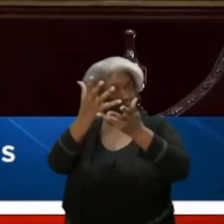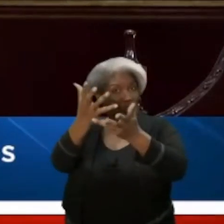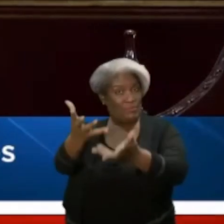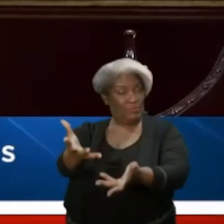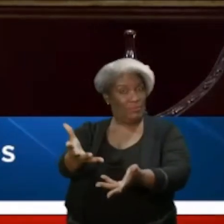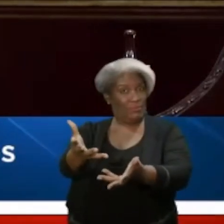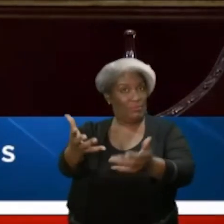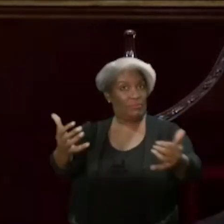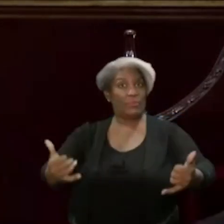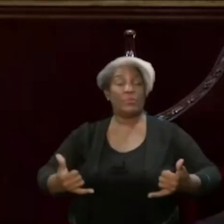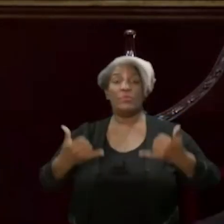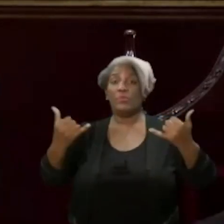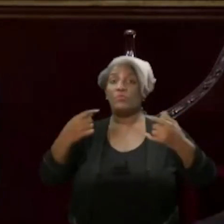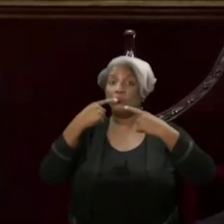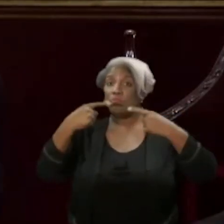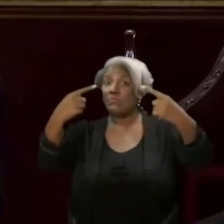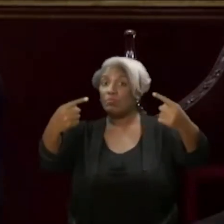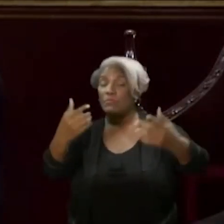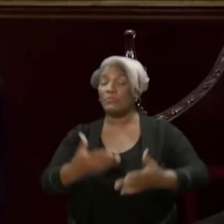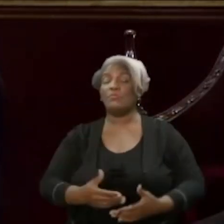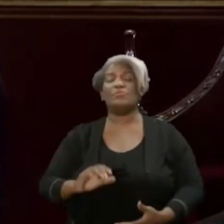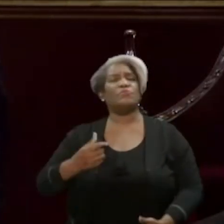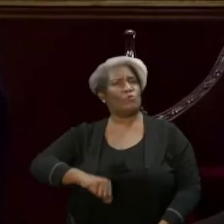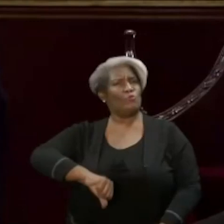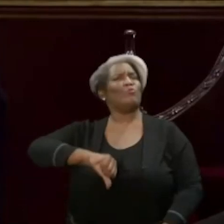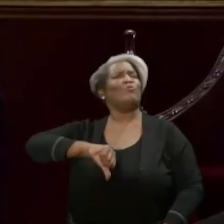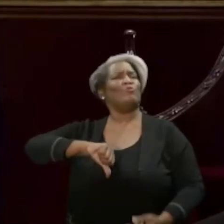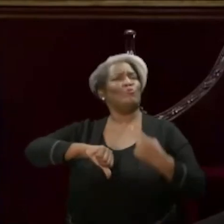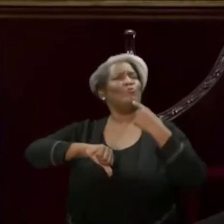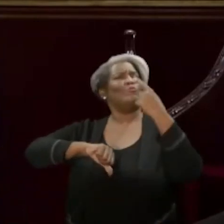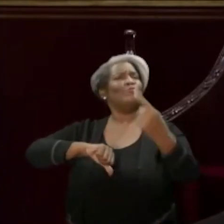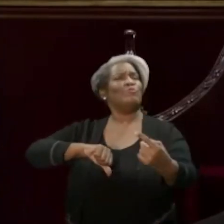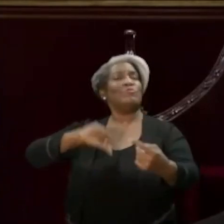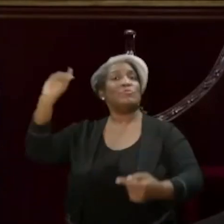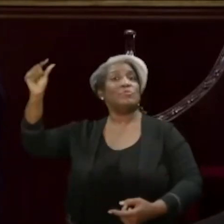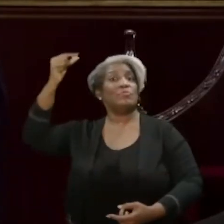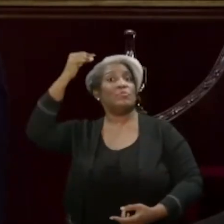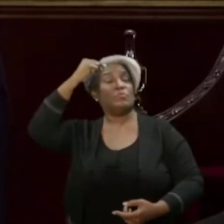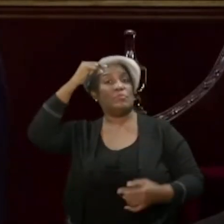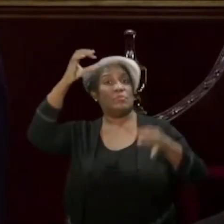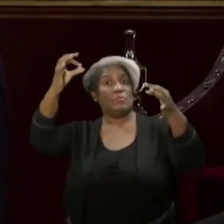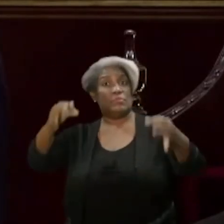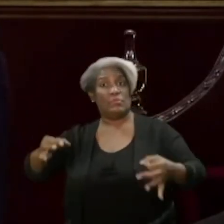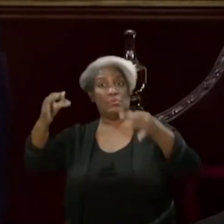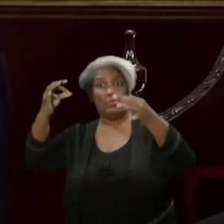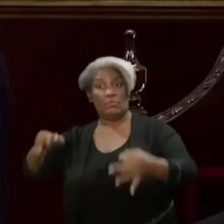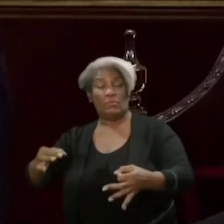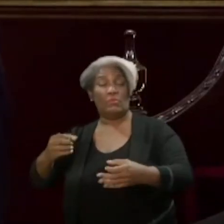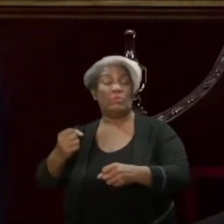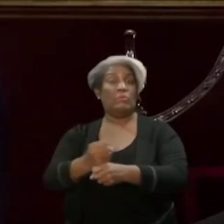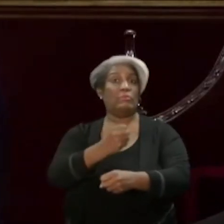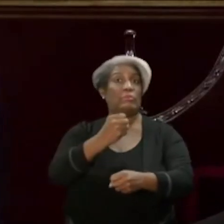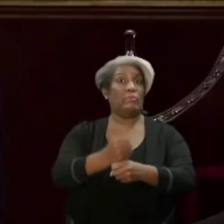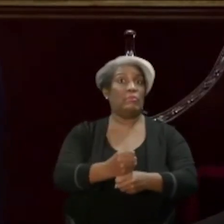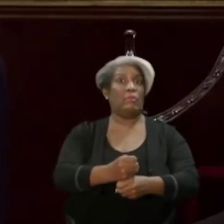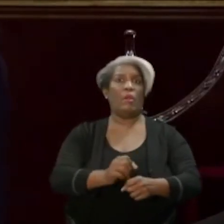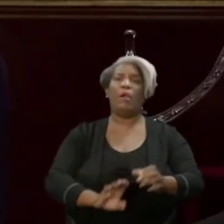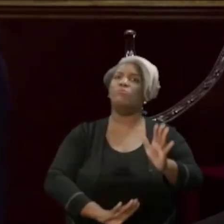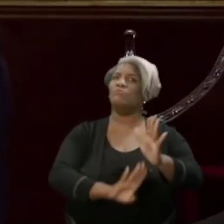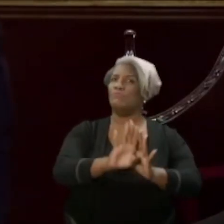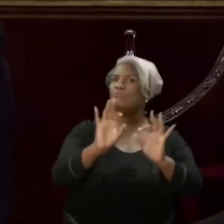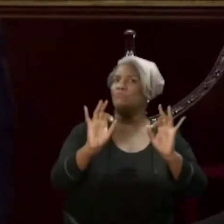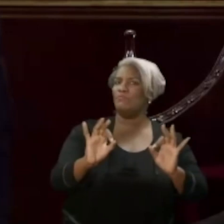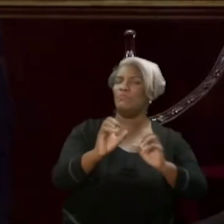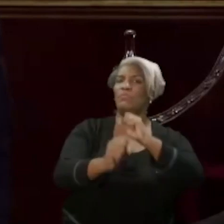Hoy podemos anunciar con orgullo que nuestras políticas de empleo para la juventud están dando frutos. En el 2022,